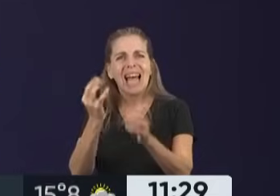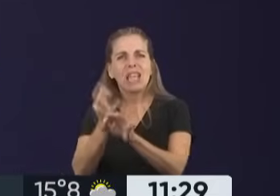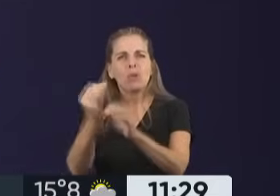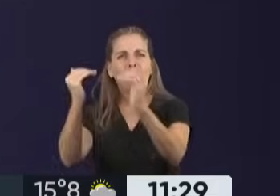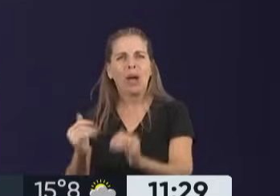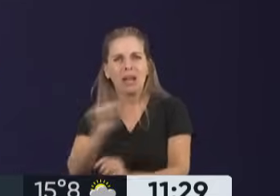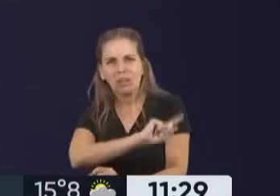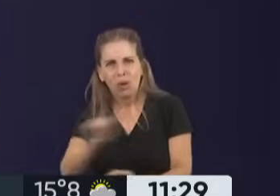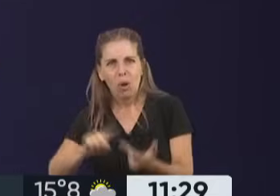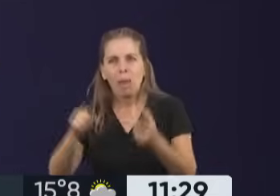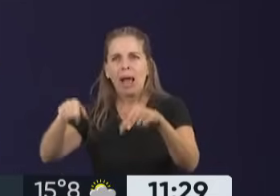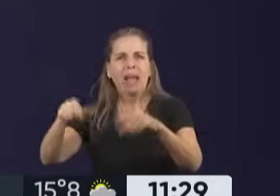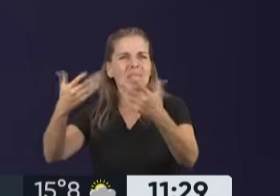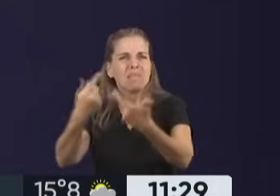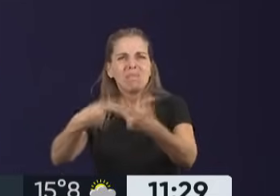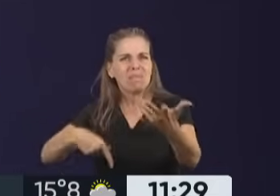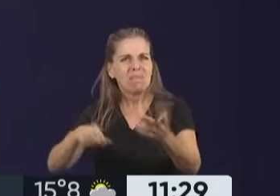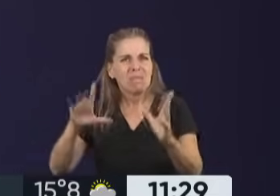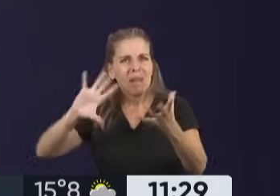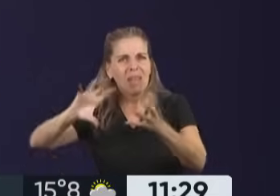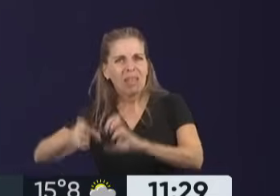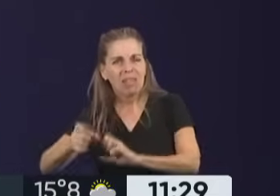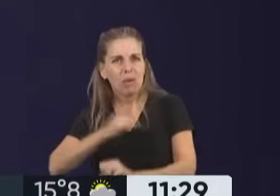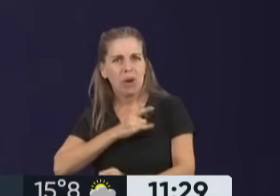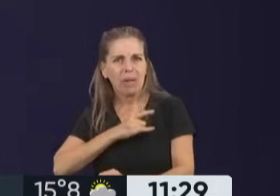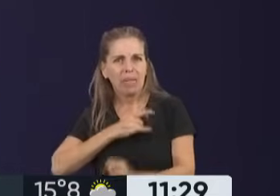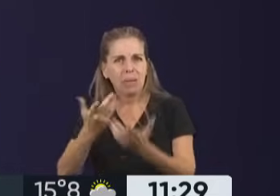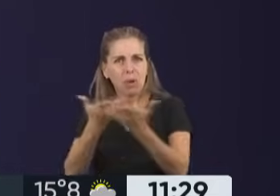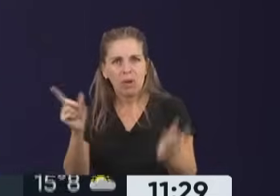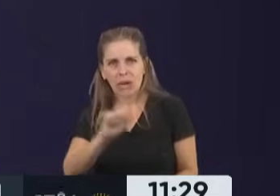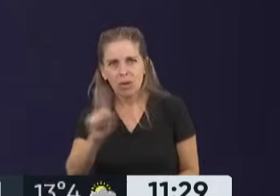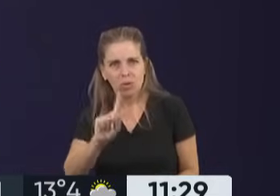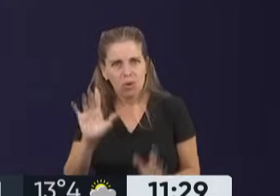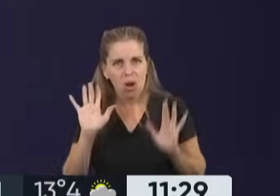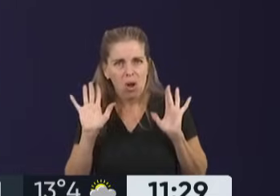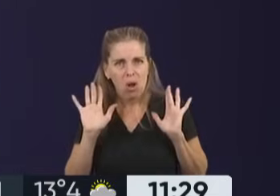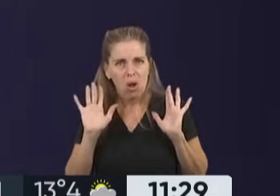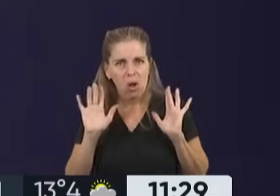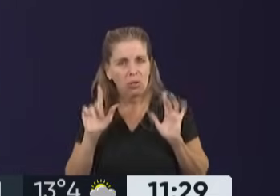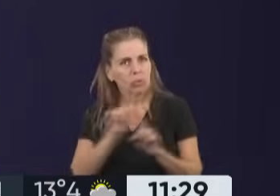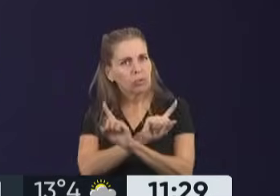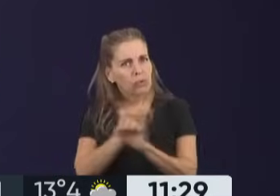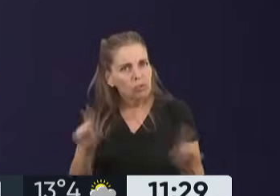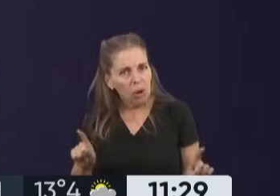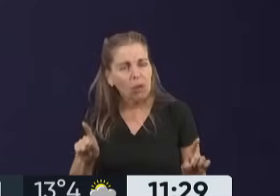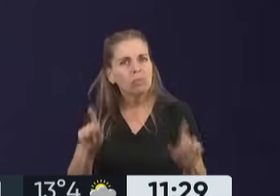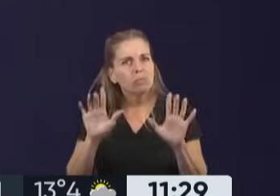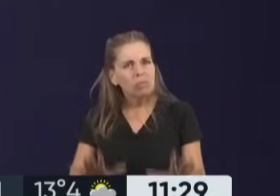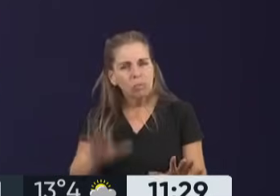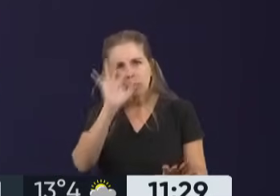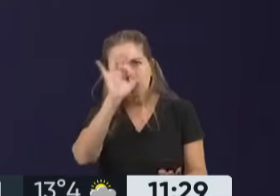luz, no por un tema de marketing, sino porque efectivamente no tienen para pagar la luz. Eso no va a pasar